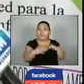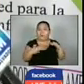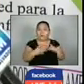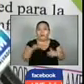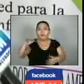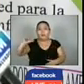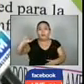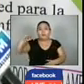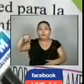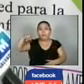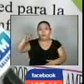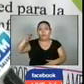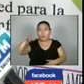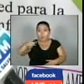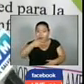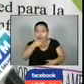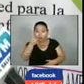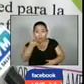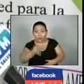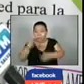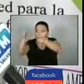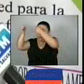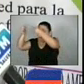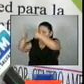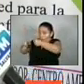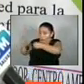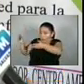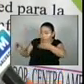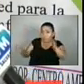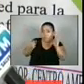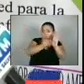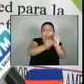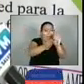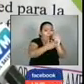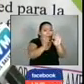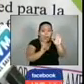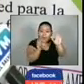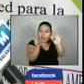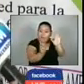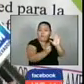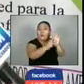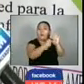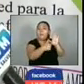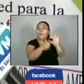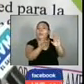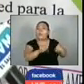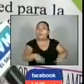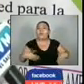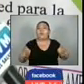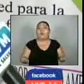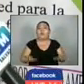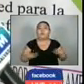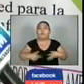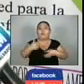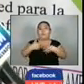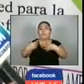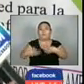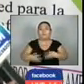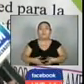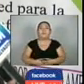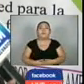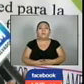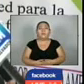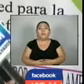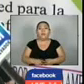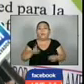vamos a ver efectivamente si se van a destinar recursos explícitos para la implementación de la legislación.